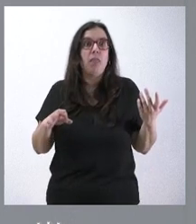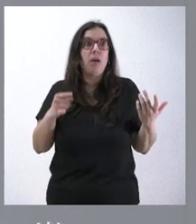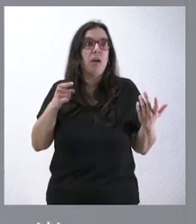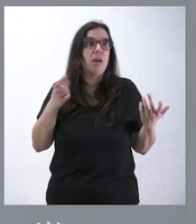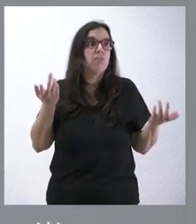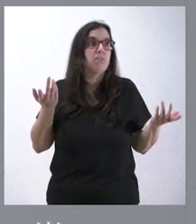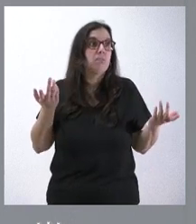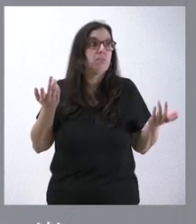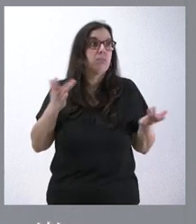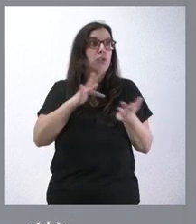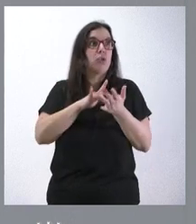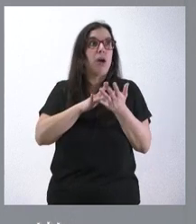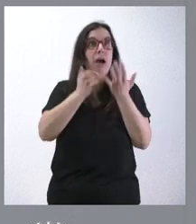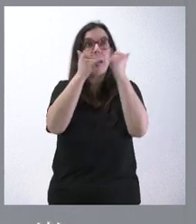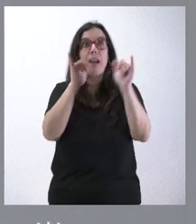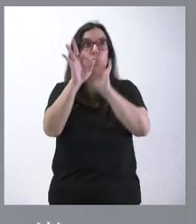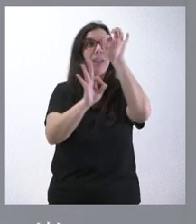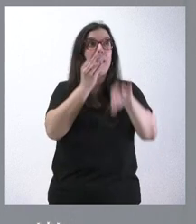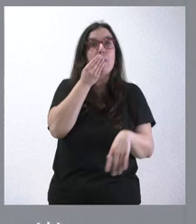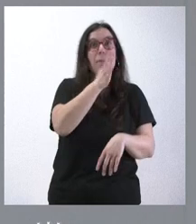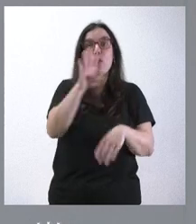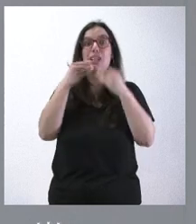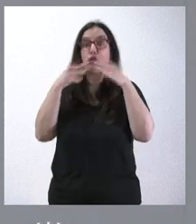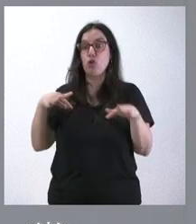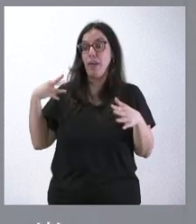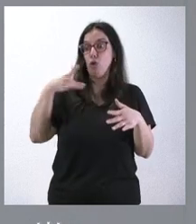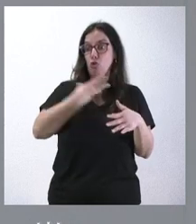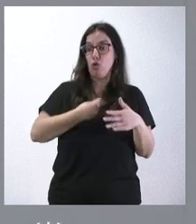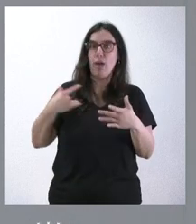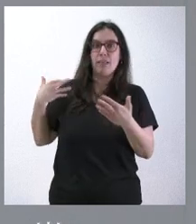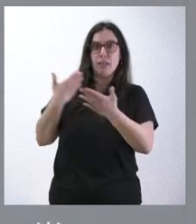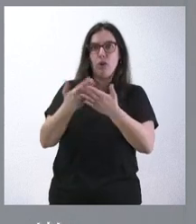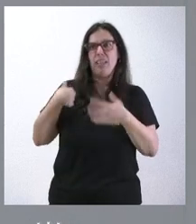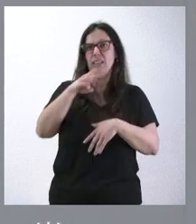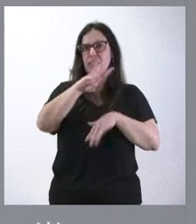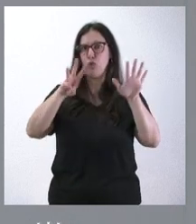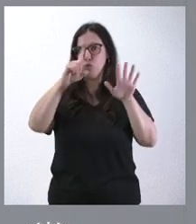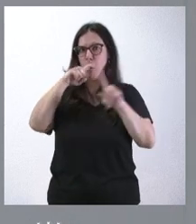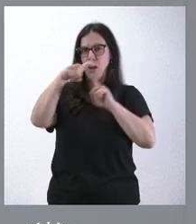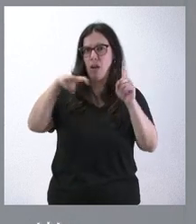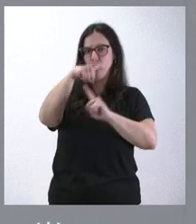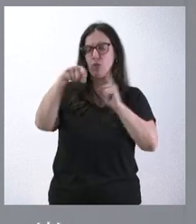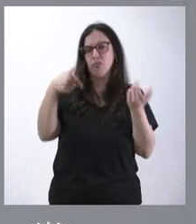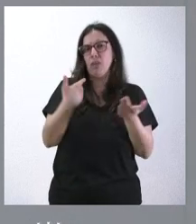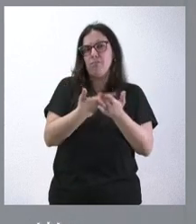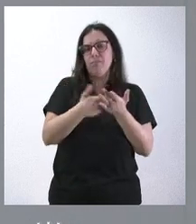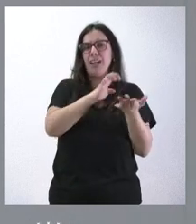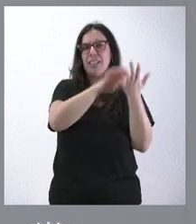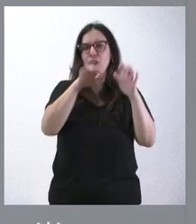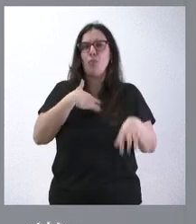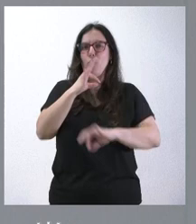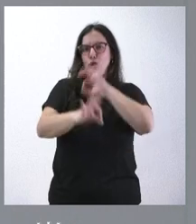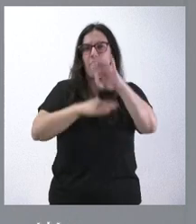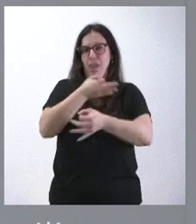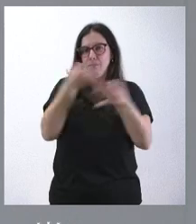eh eficaces Y mejor organizadas de la historia de los Goya en sus 38 ediciones y que Castillo ha demostrado que es capaz de organizar este tipo de